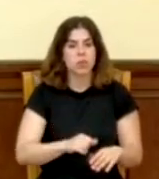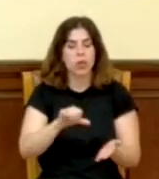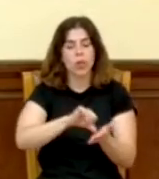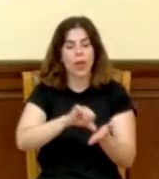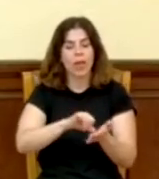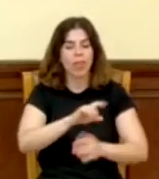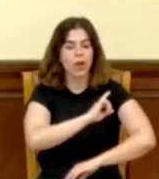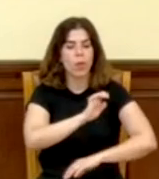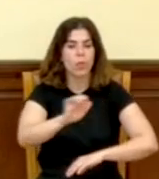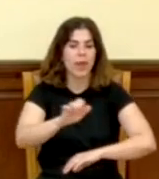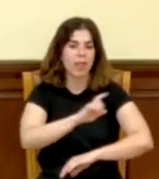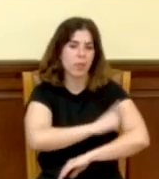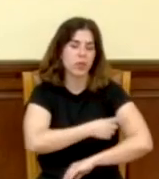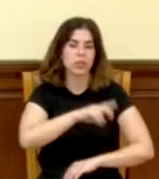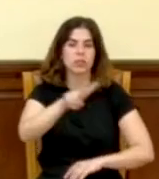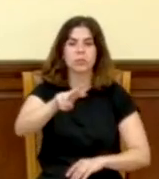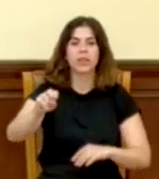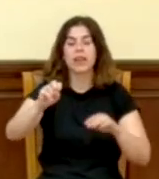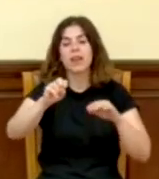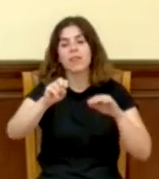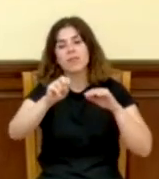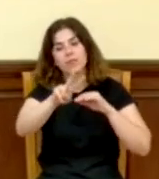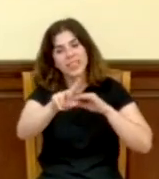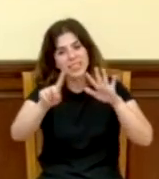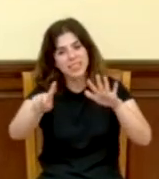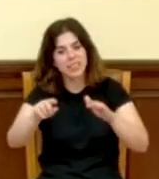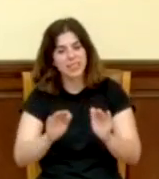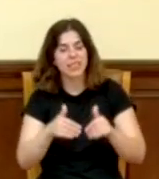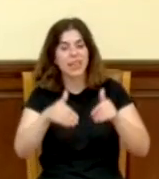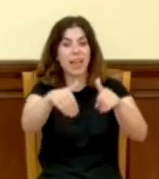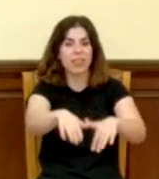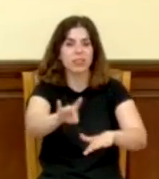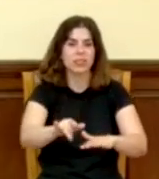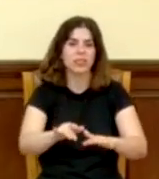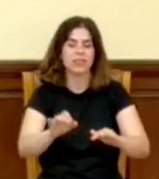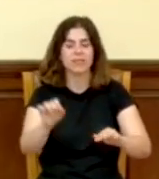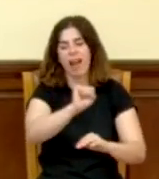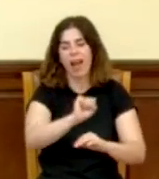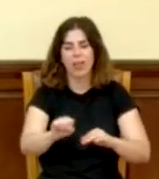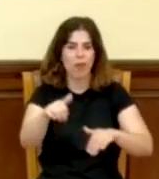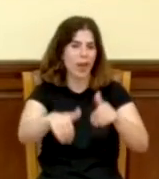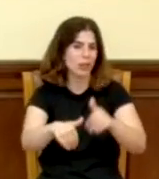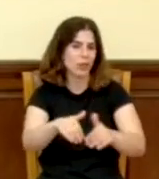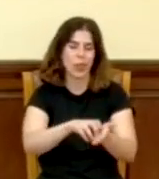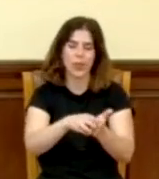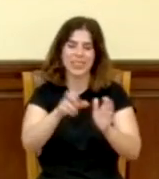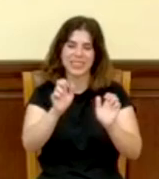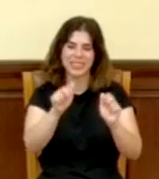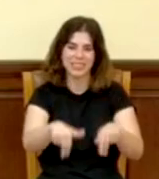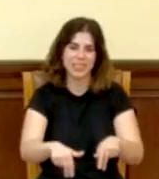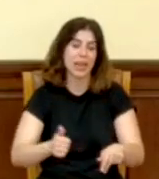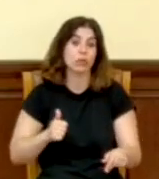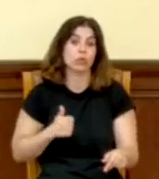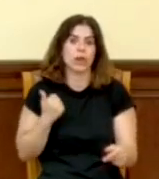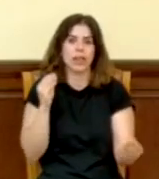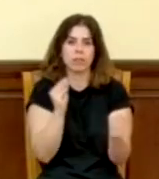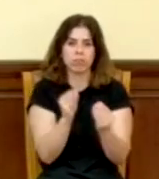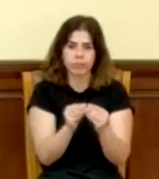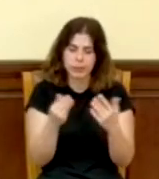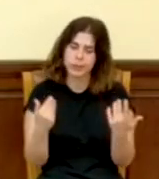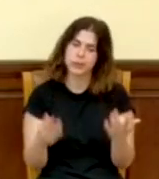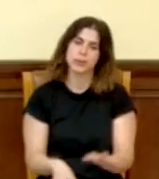Deporte de 2026, curiosamente año preelectoral y que con total seguridad no nos cabe duda que se trata de una mera casualidad.